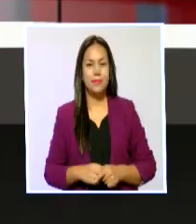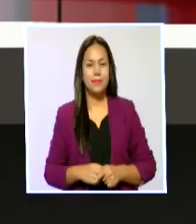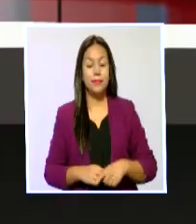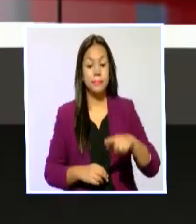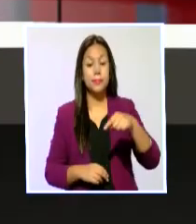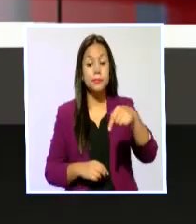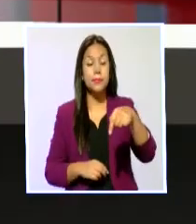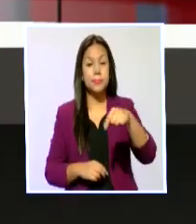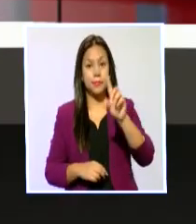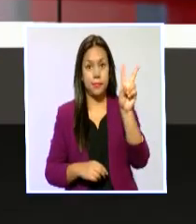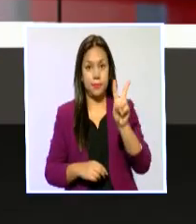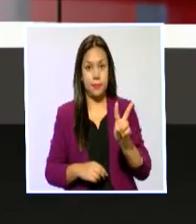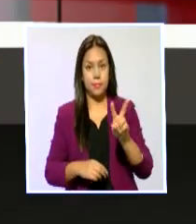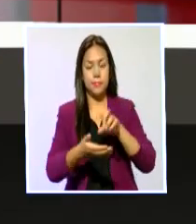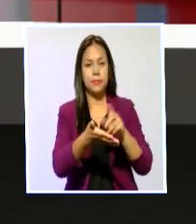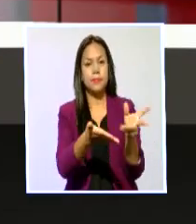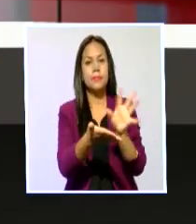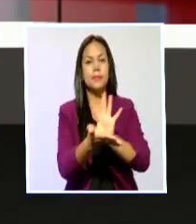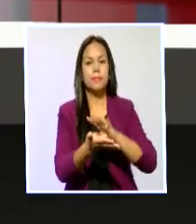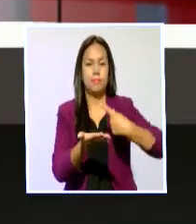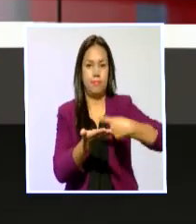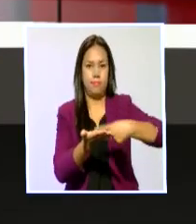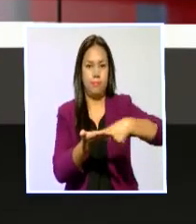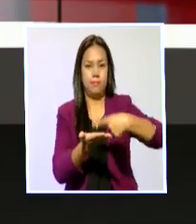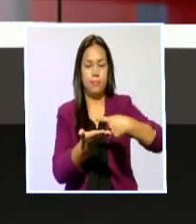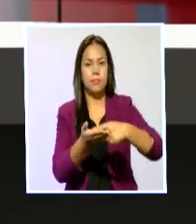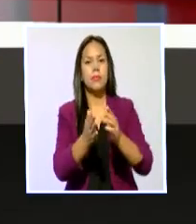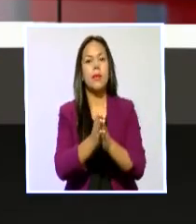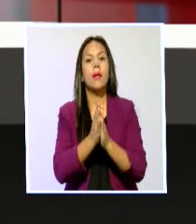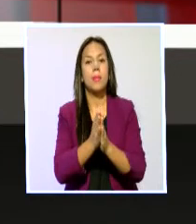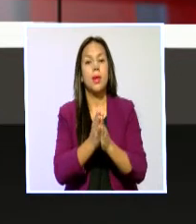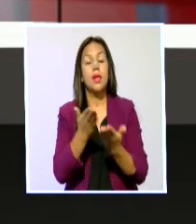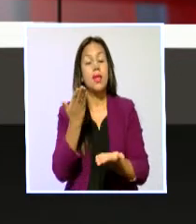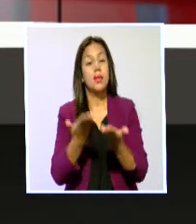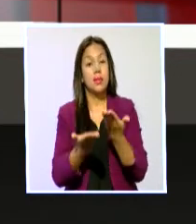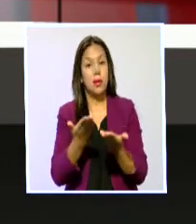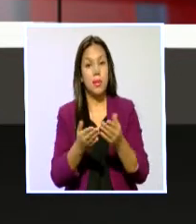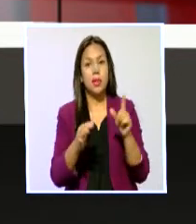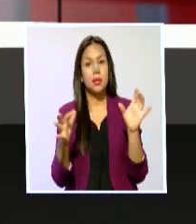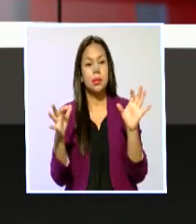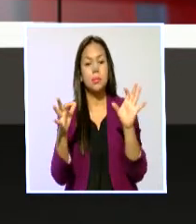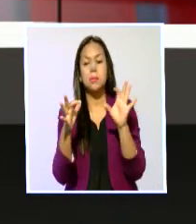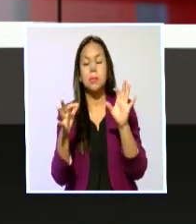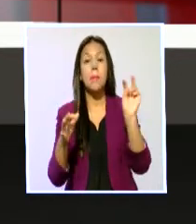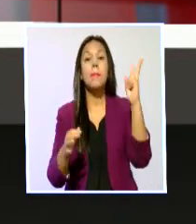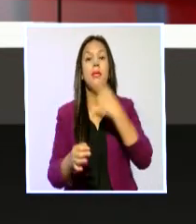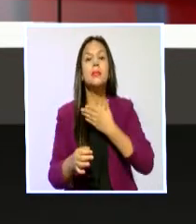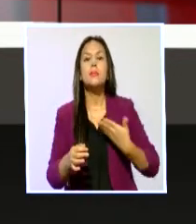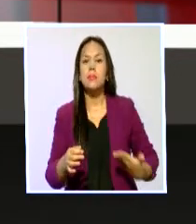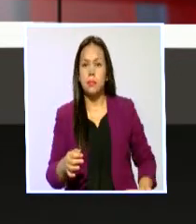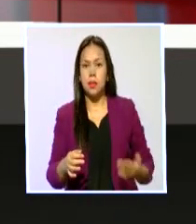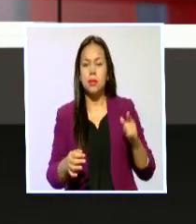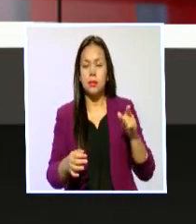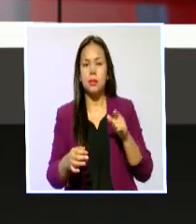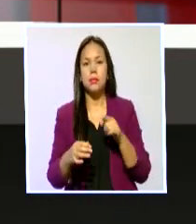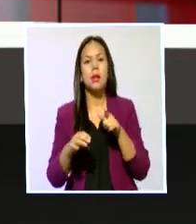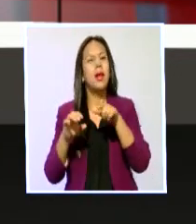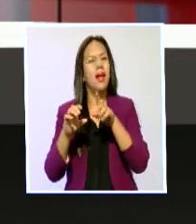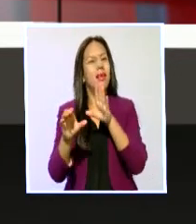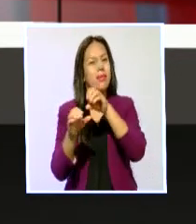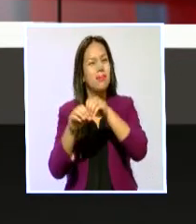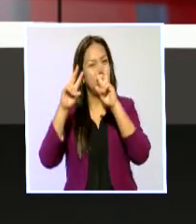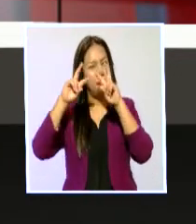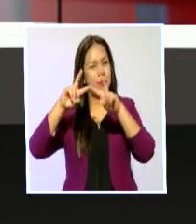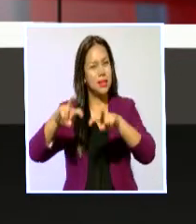Este viernes, el Pleno de la Asamblea Nacional debatirá la solicitud de vinculación al vicepresidente de la República, Jorge Glass, dentro de